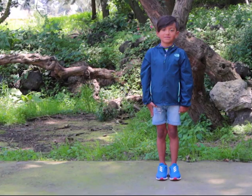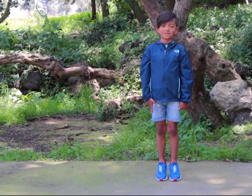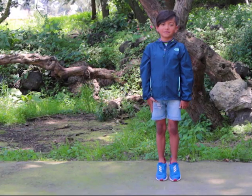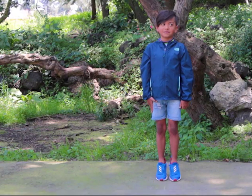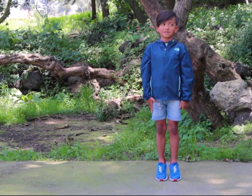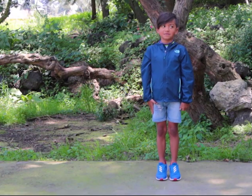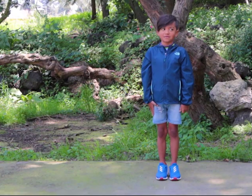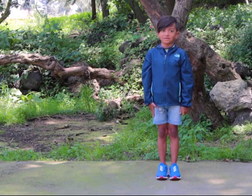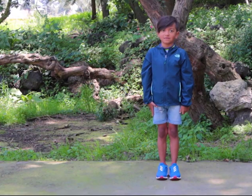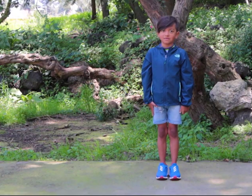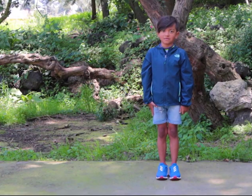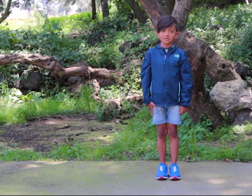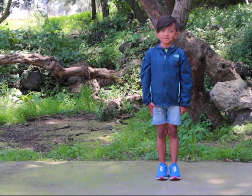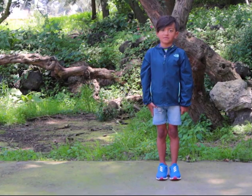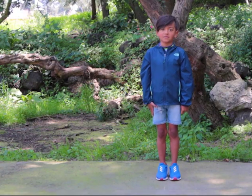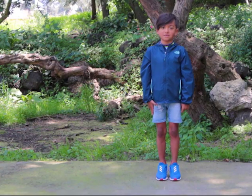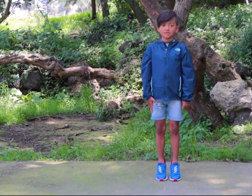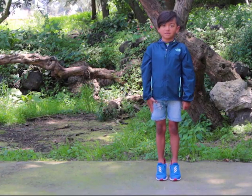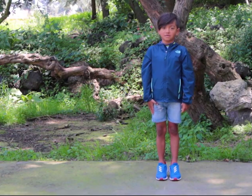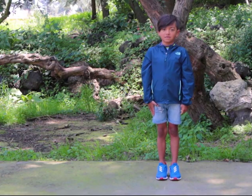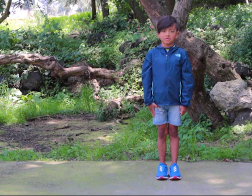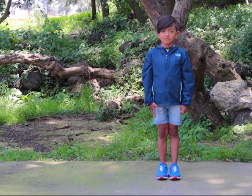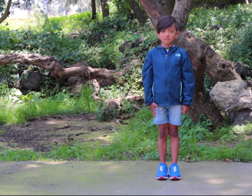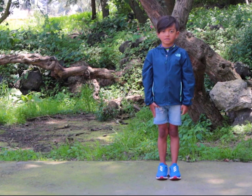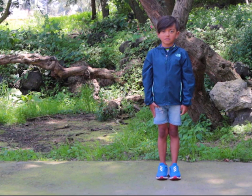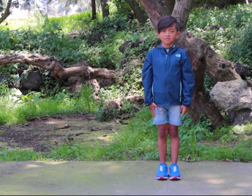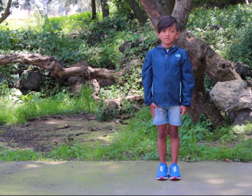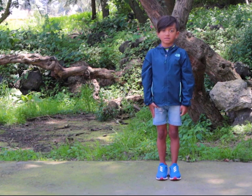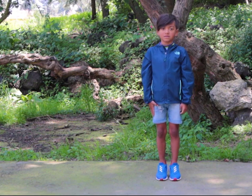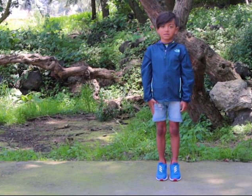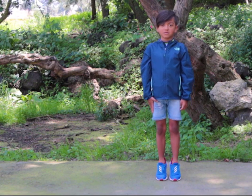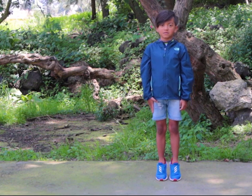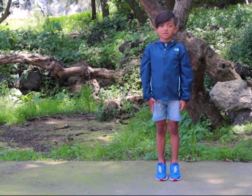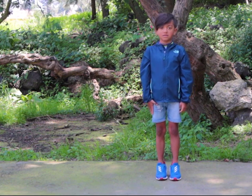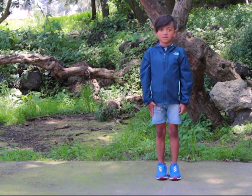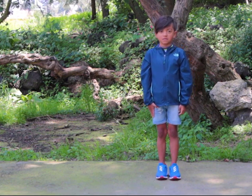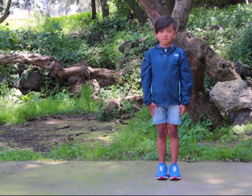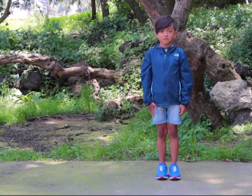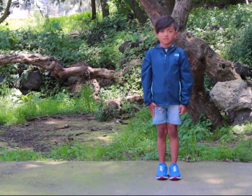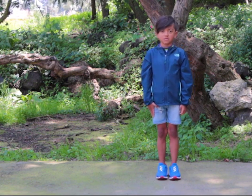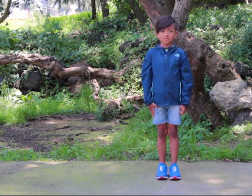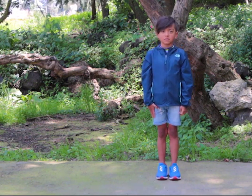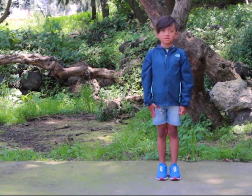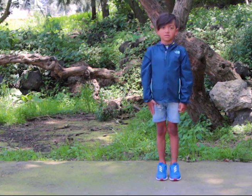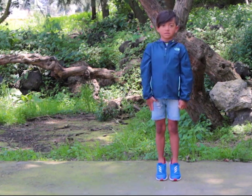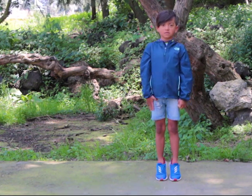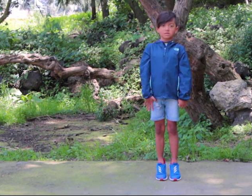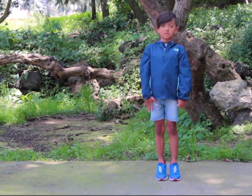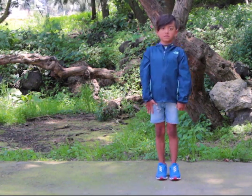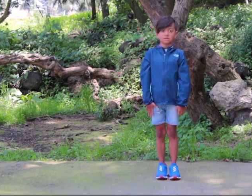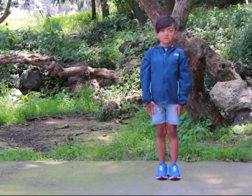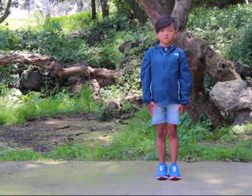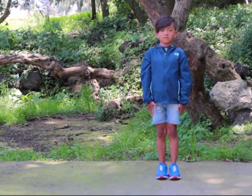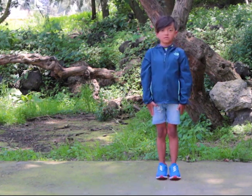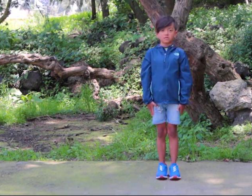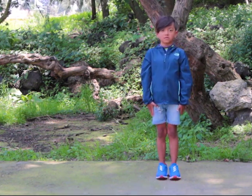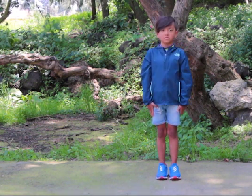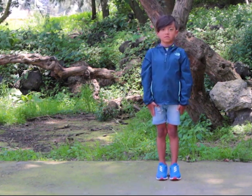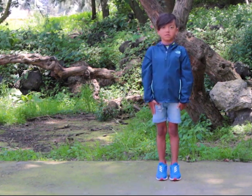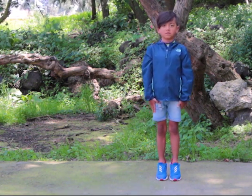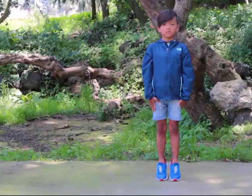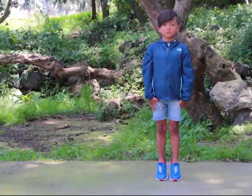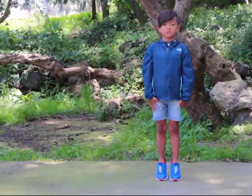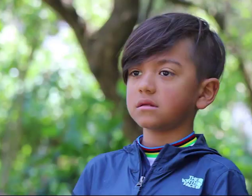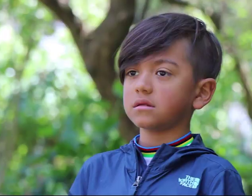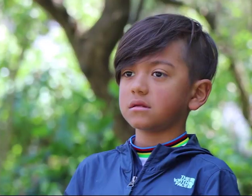una más, bien, muy buena posición de los pies, juntos, no flexiones rodillas,